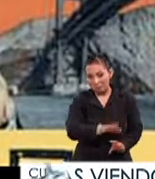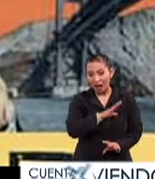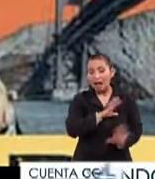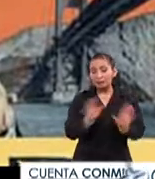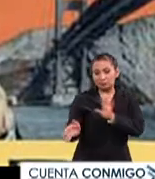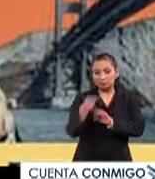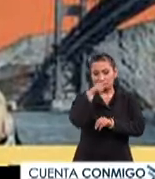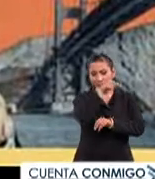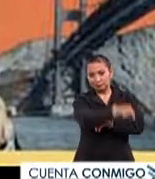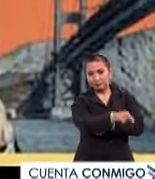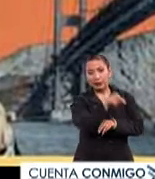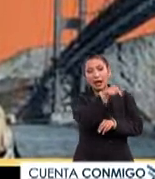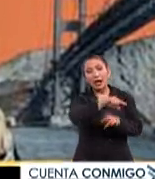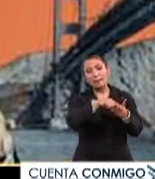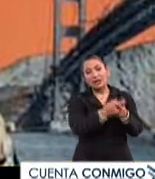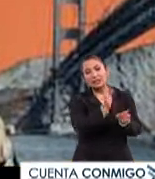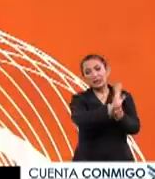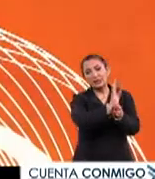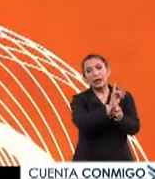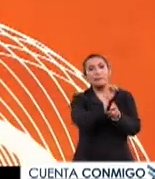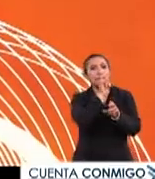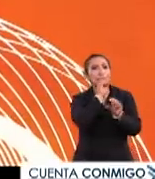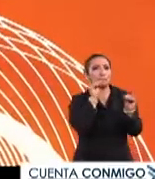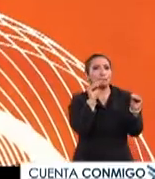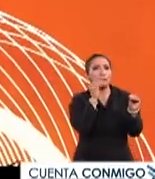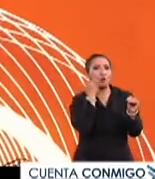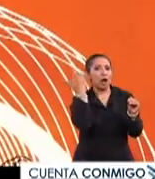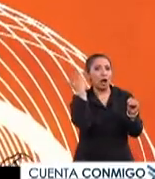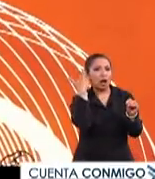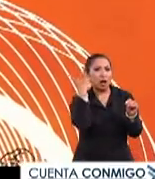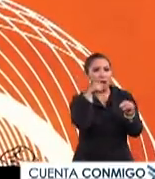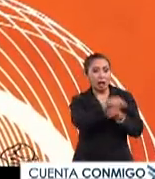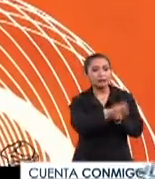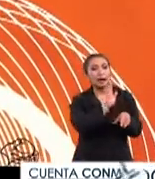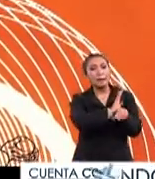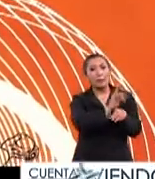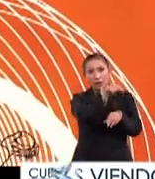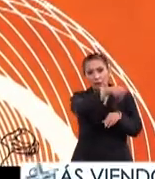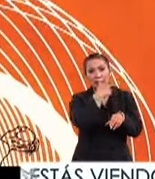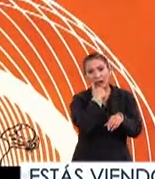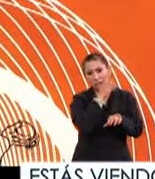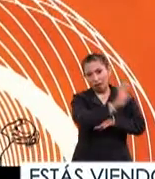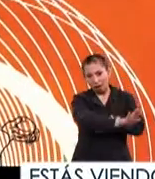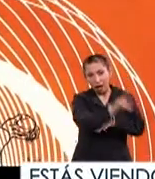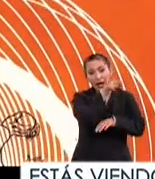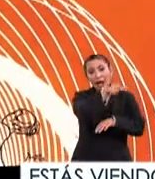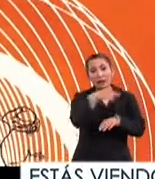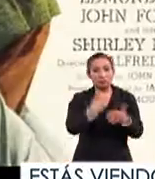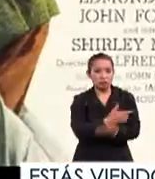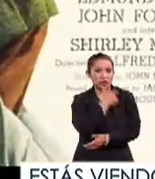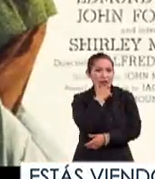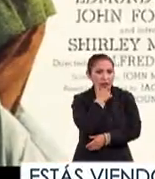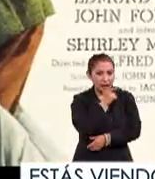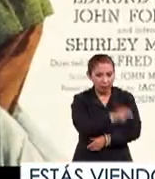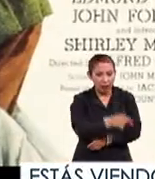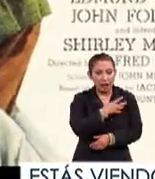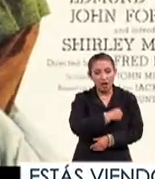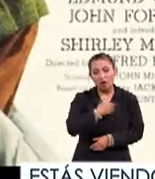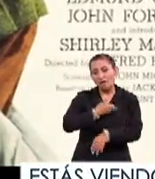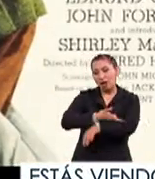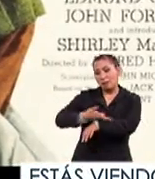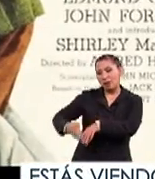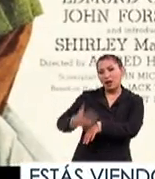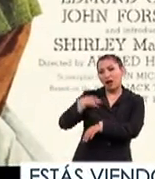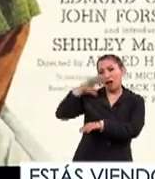su cine, bueno, él empezó haciendo cine mudo. Entonces, esas películas En ya hubo Inglaterra, en fue. Inglaterra. Él es inglés, hijo de